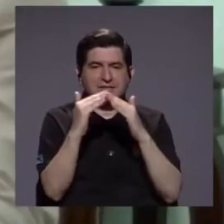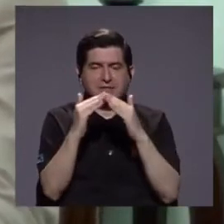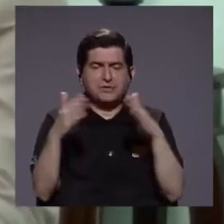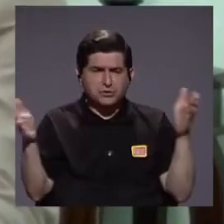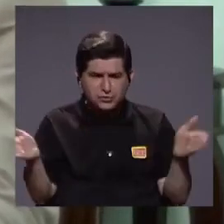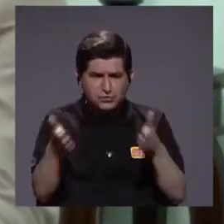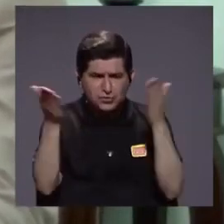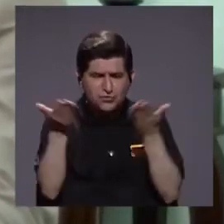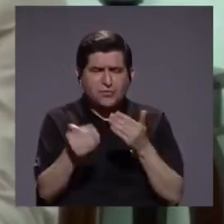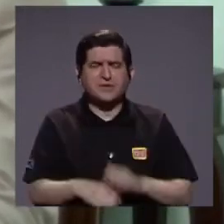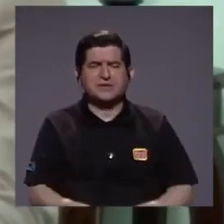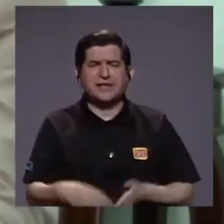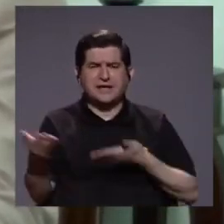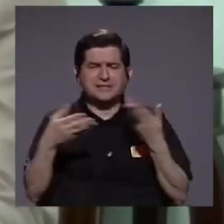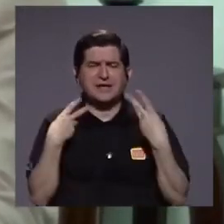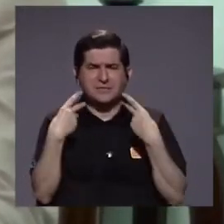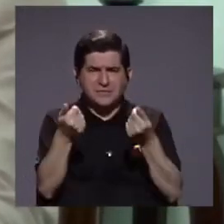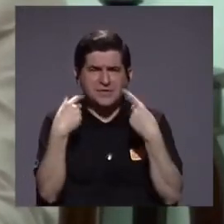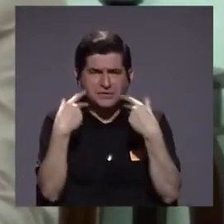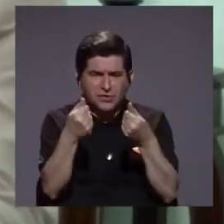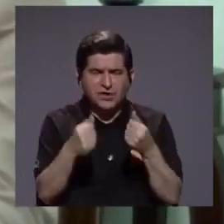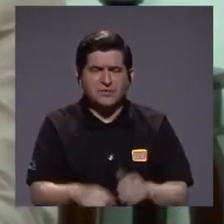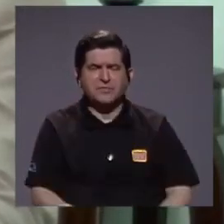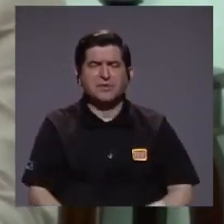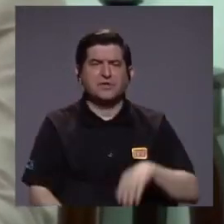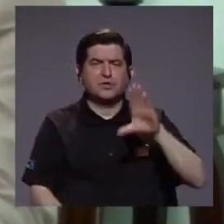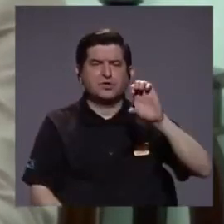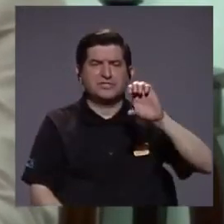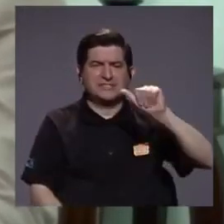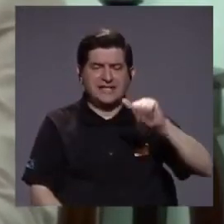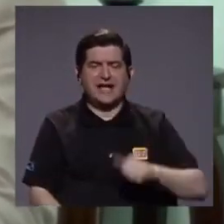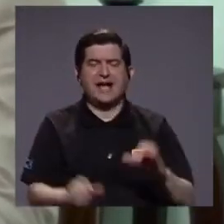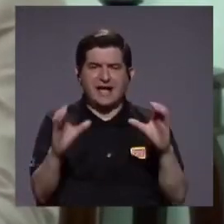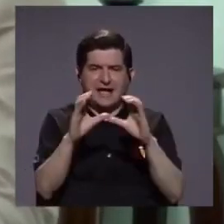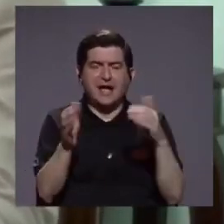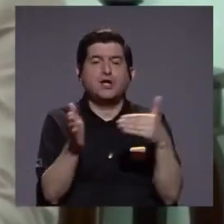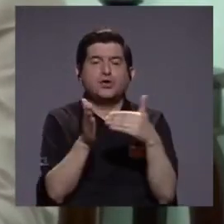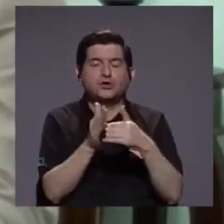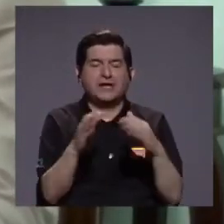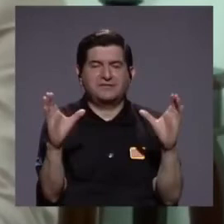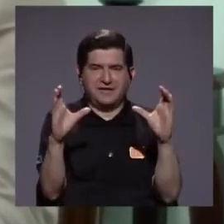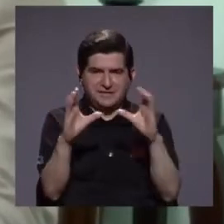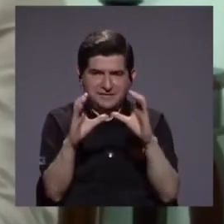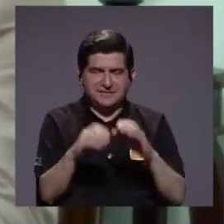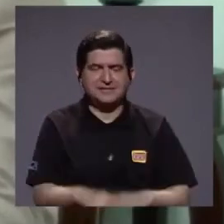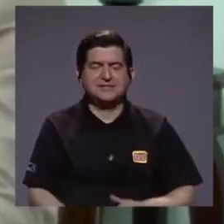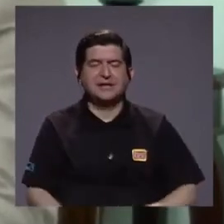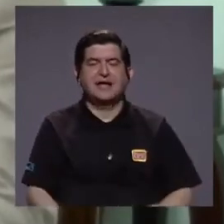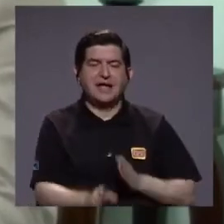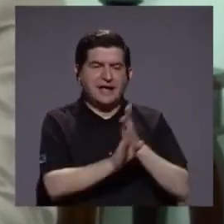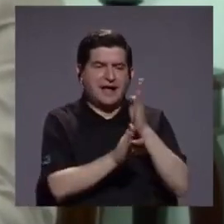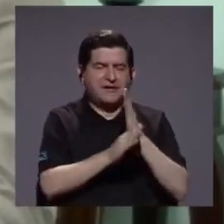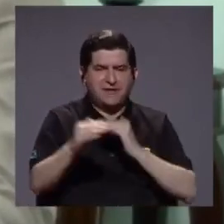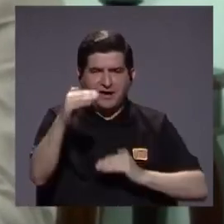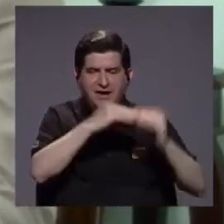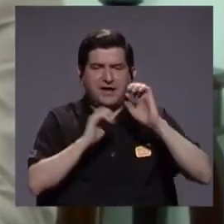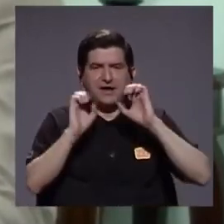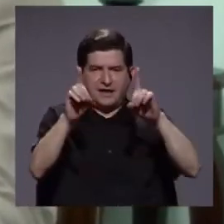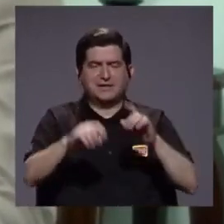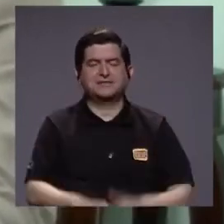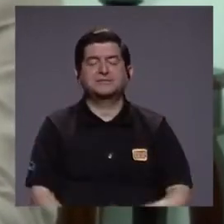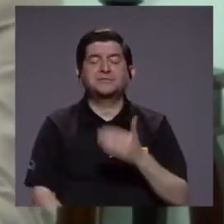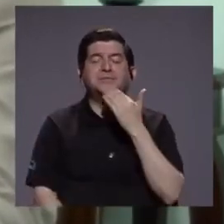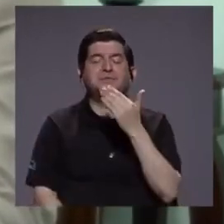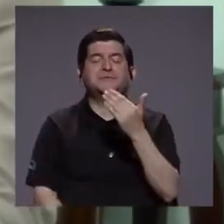fomentar servicios rápidos y eficientes con el CEA para lograr acreditar y reacreditar carreras de la Facultad de Educación para volverlos